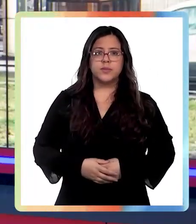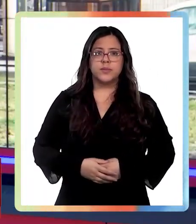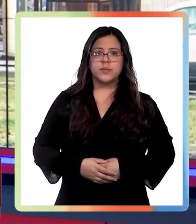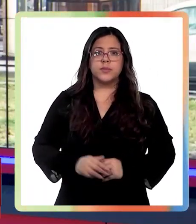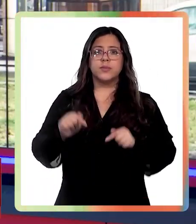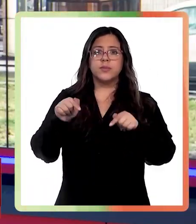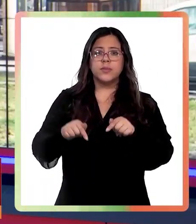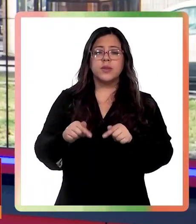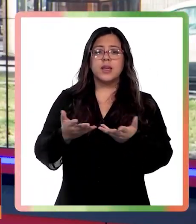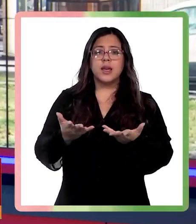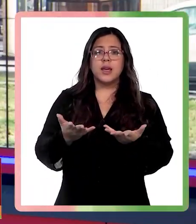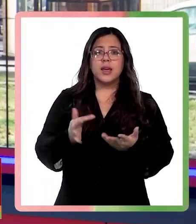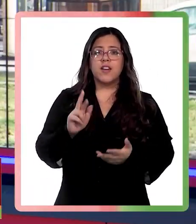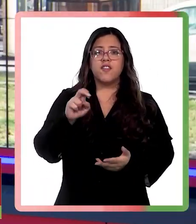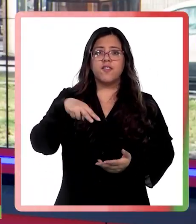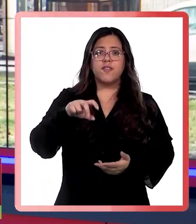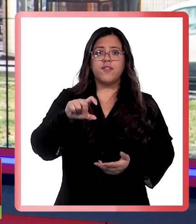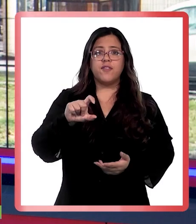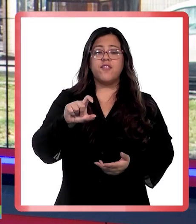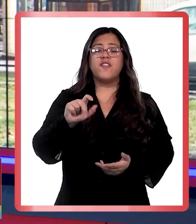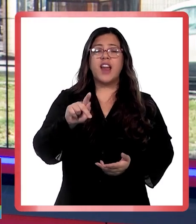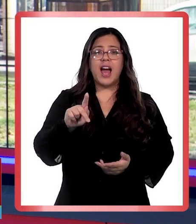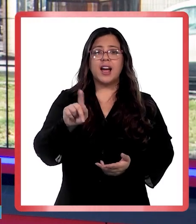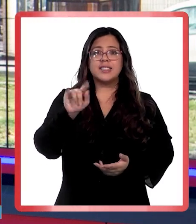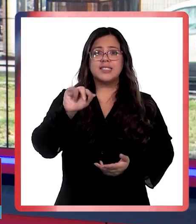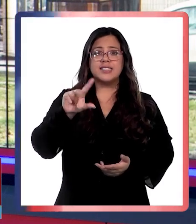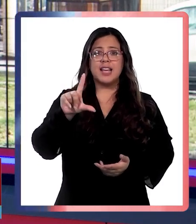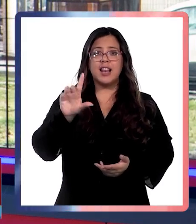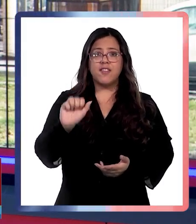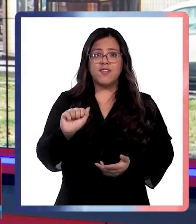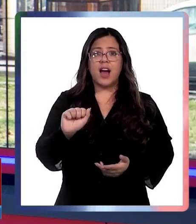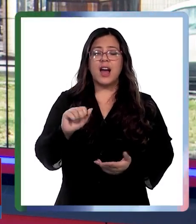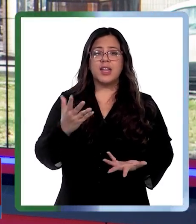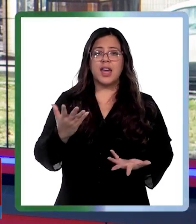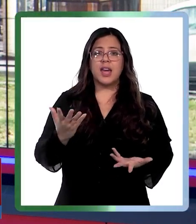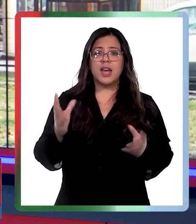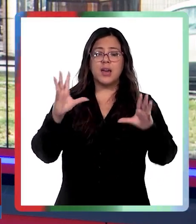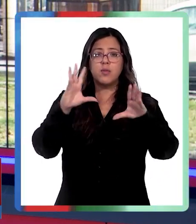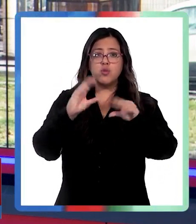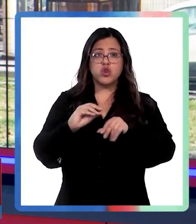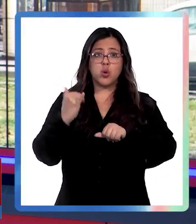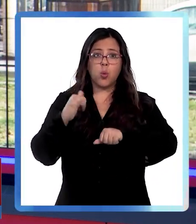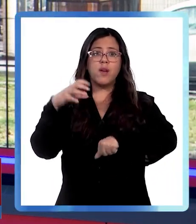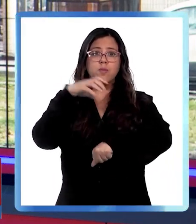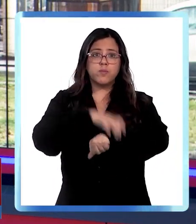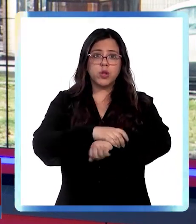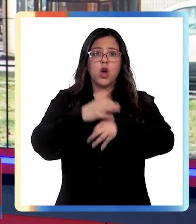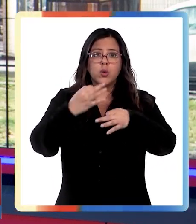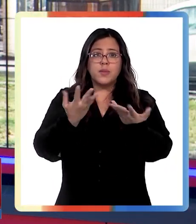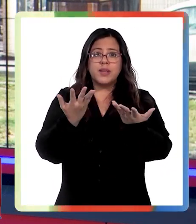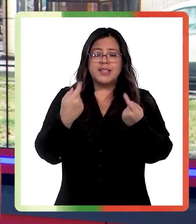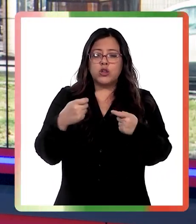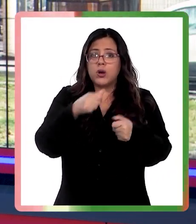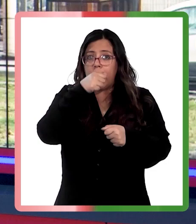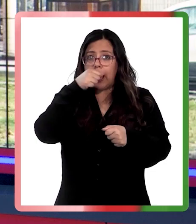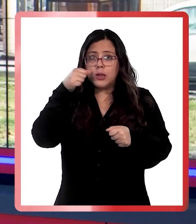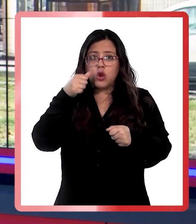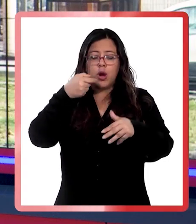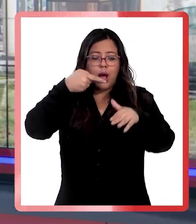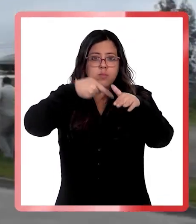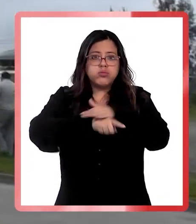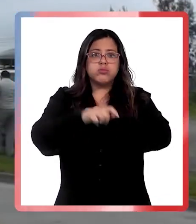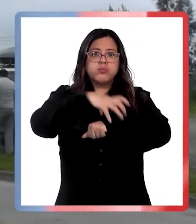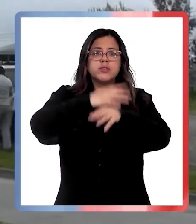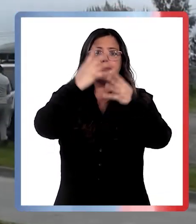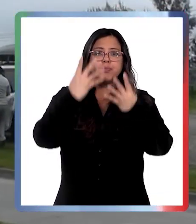teniente segundo de Gendarmería, Frank Silva Urra, fue detenido durante la noche del jueves al intentar ingresar cocaína a la cárcel de